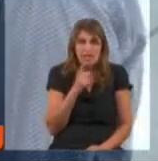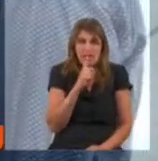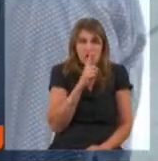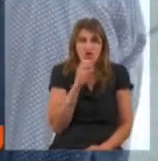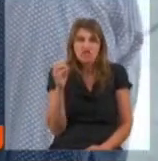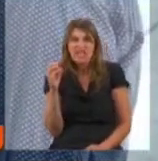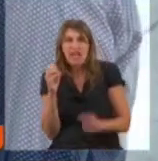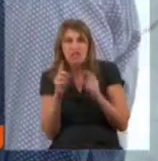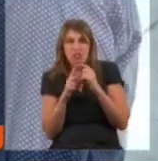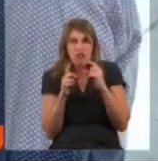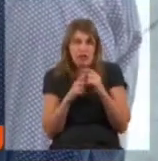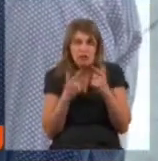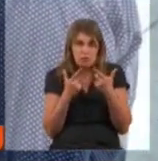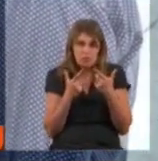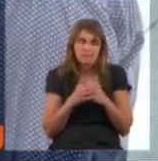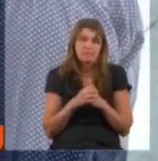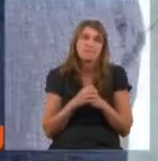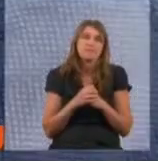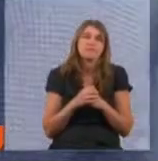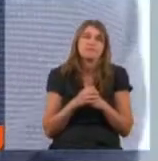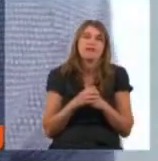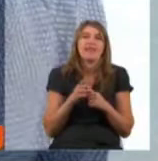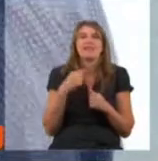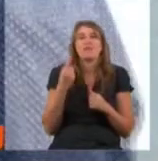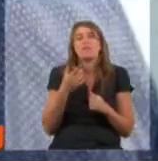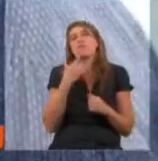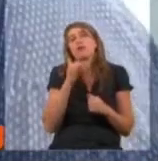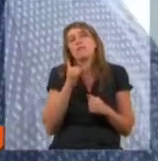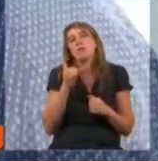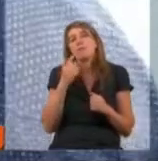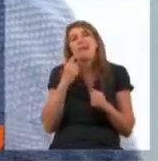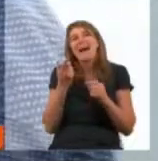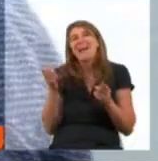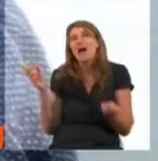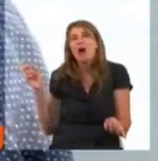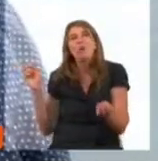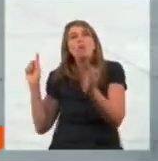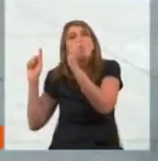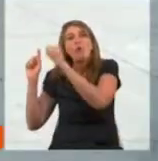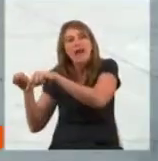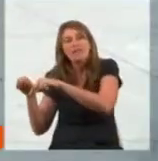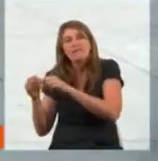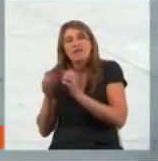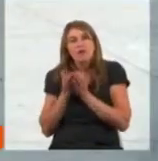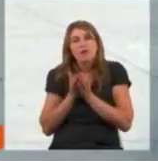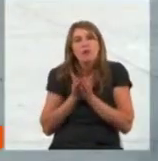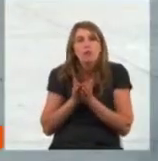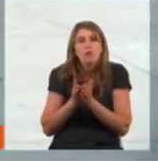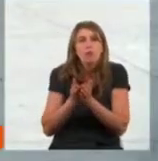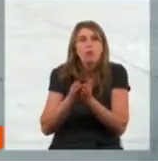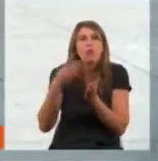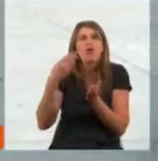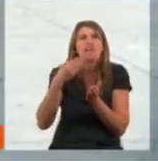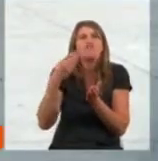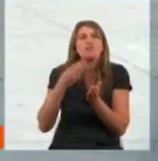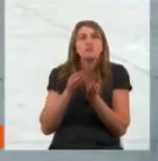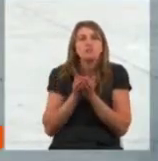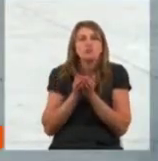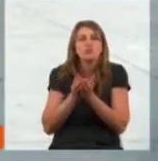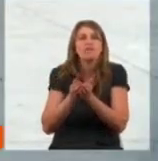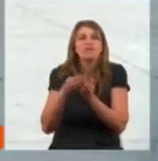entero que cuando tengo que volver por buquebús. ¿Por qué tengo que volver por buquebús? ¿Por qué?